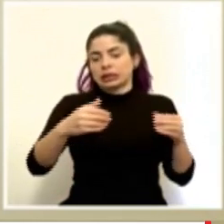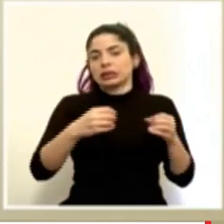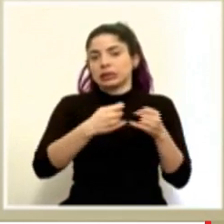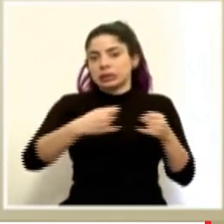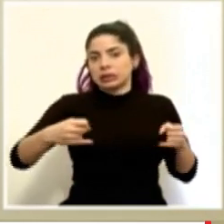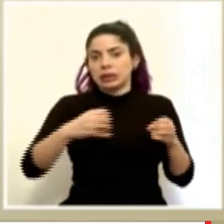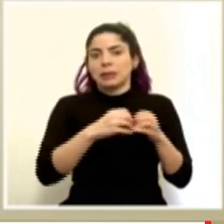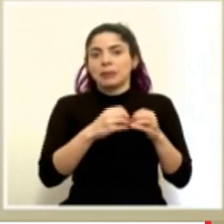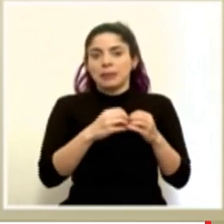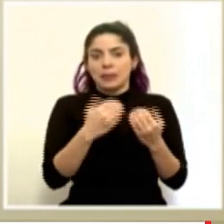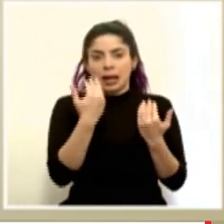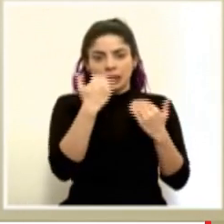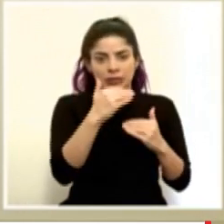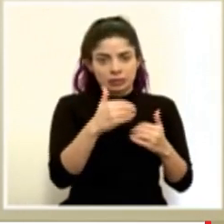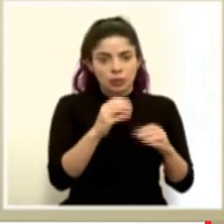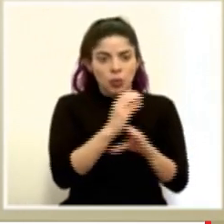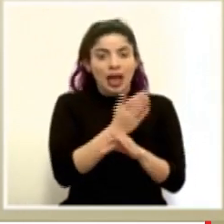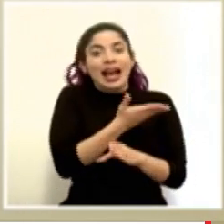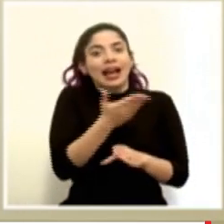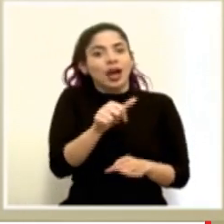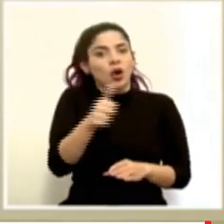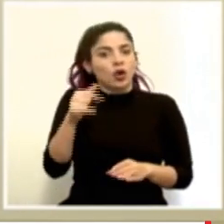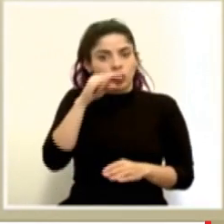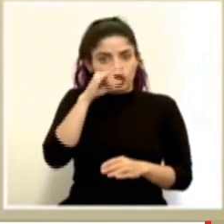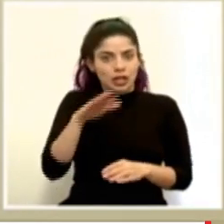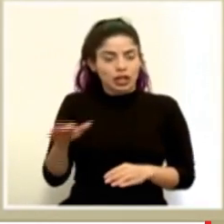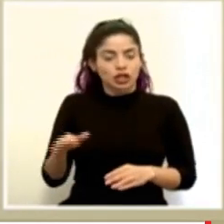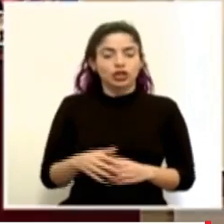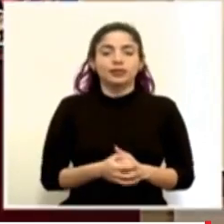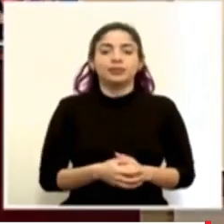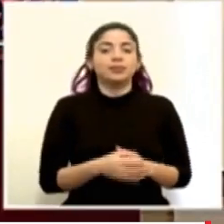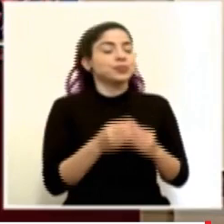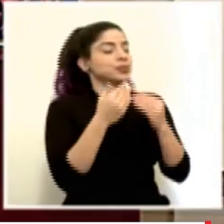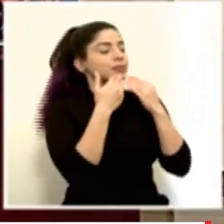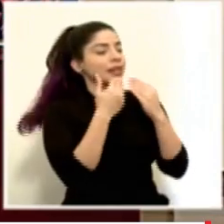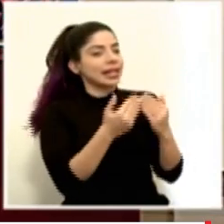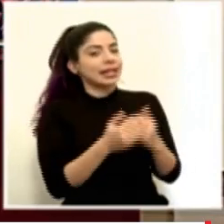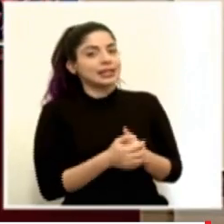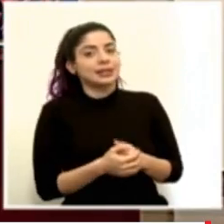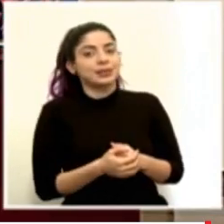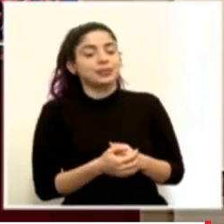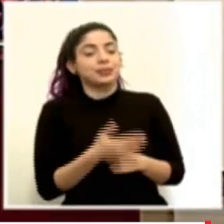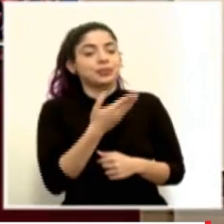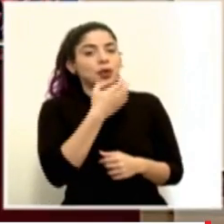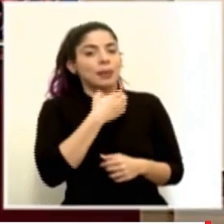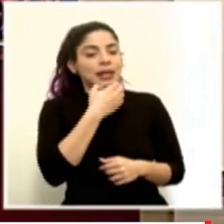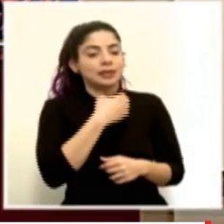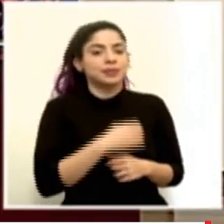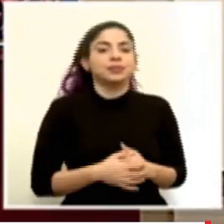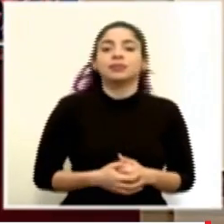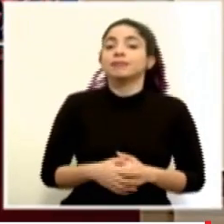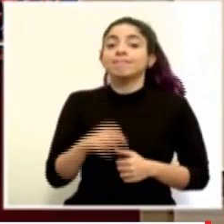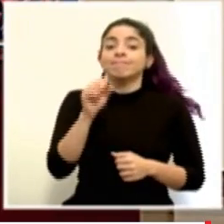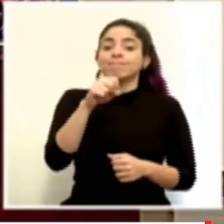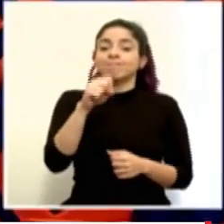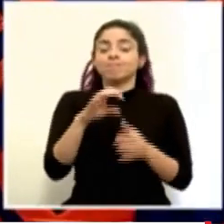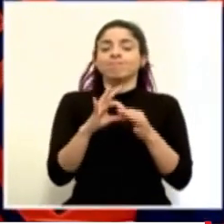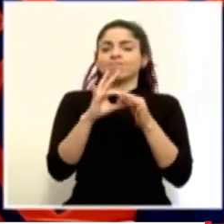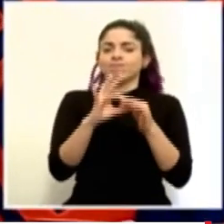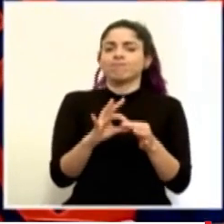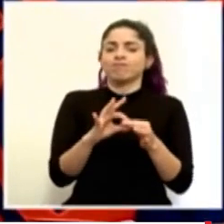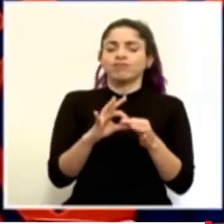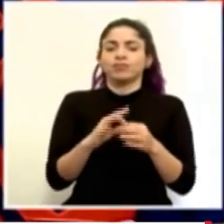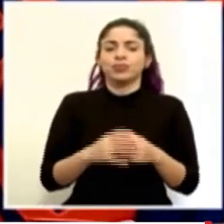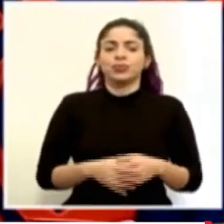mucho más estricto que con respecto a los demás niños. Muchísimas gracias. Señor Román Macaya, por favor. Sí, con respecto